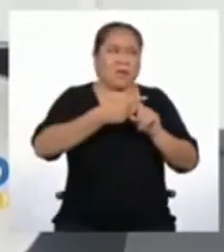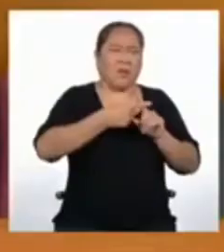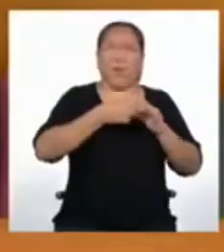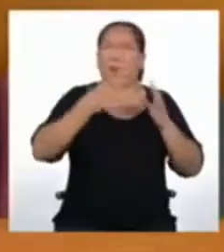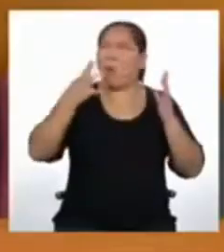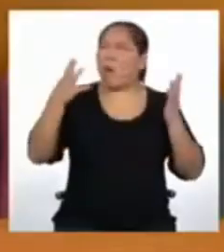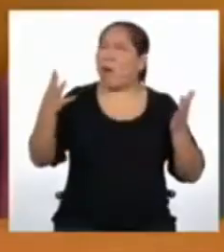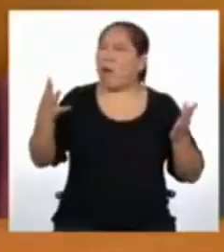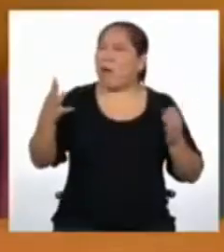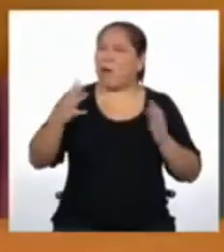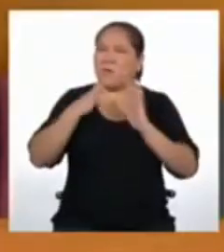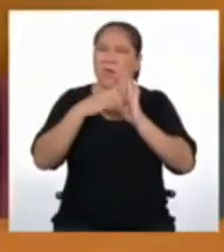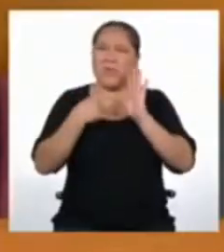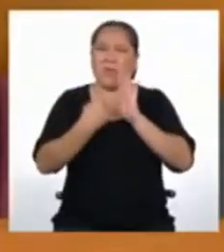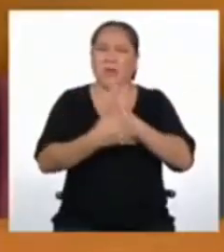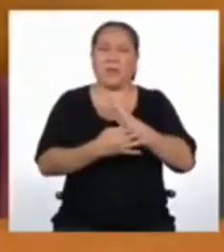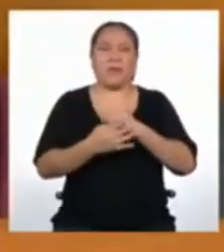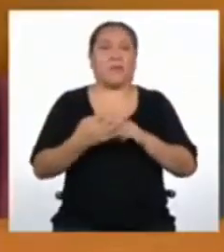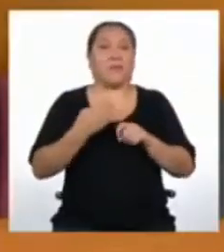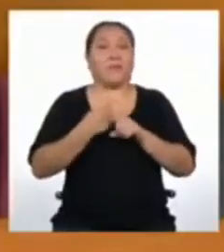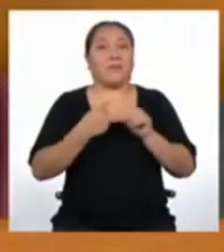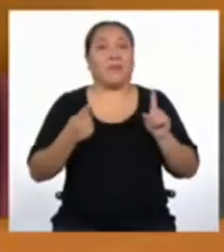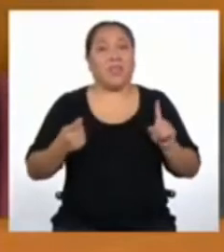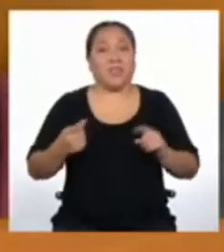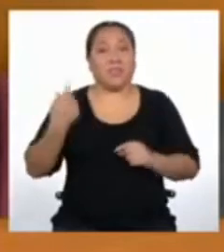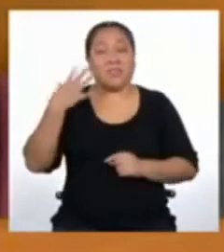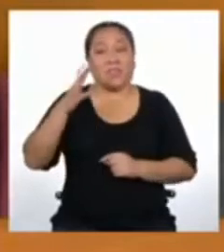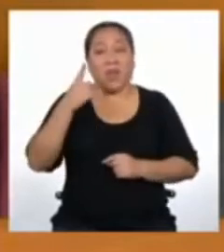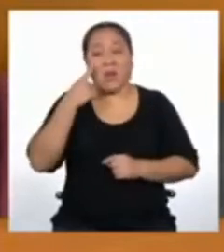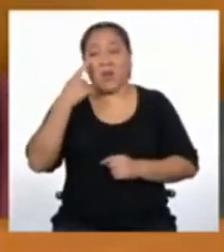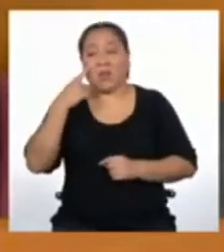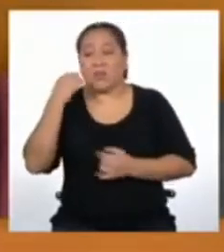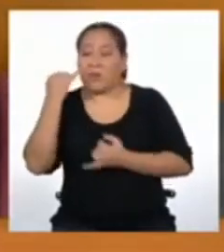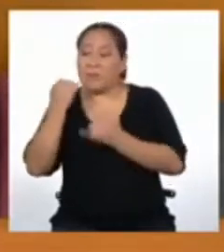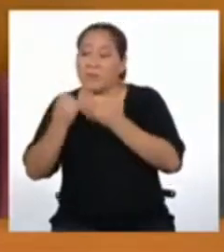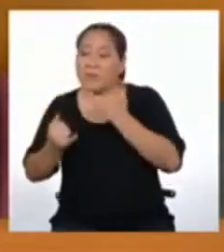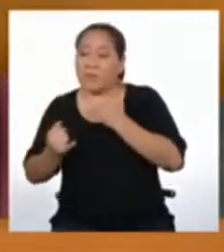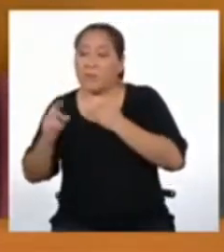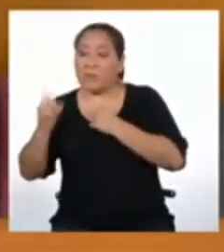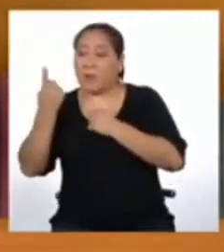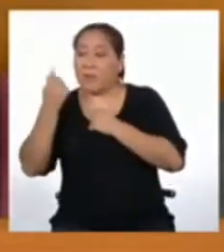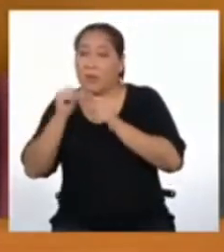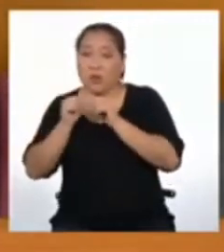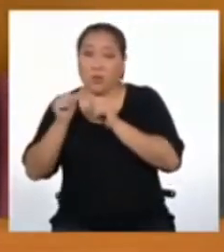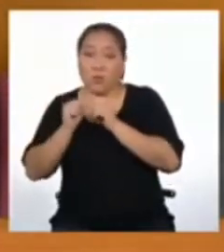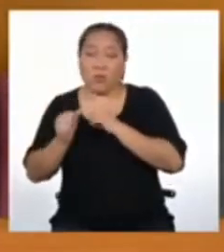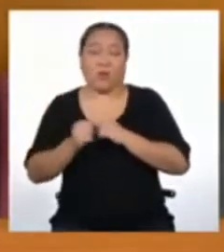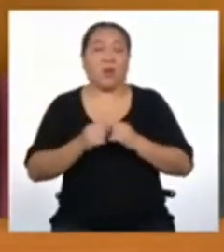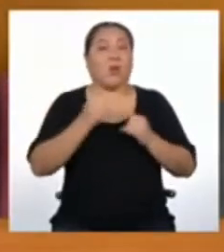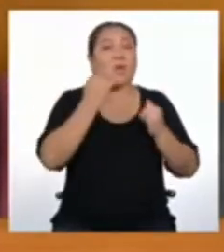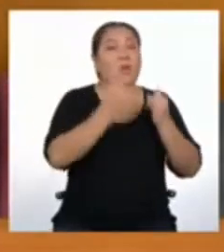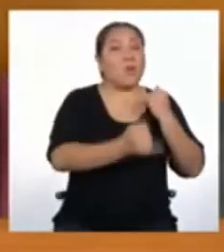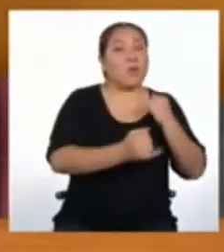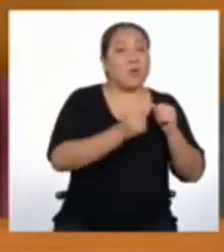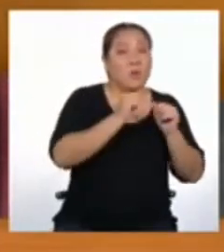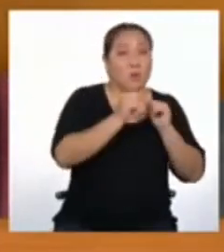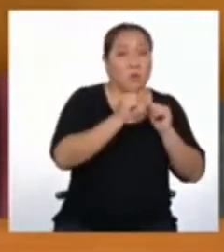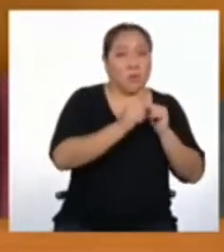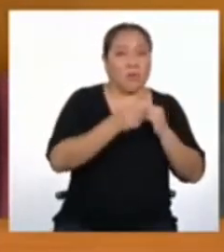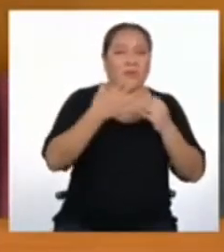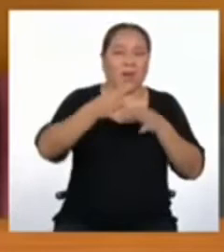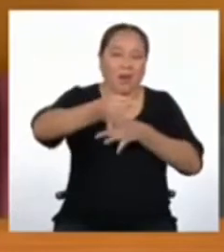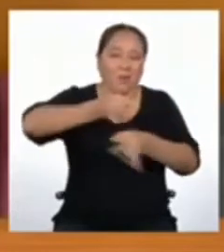tediosa. Pero si ya conoces el valor del primer y último término, solo deberás reemplazarlo con la fórmula que